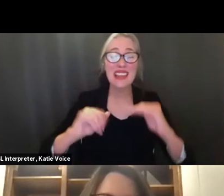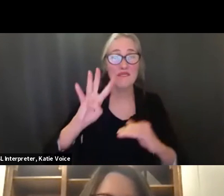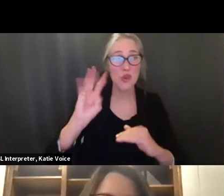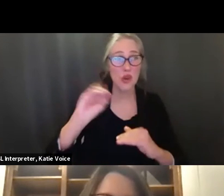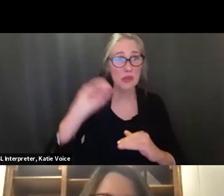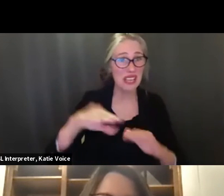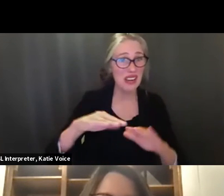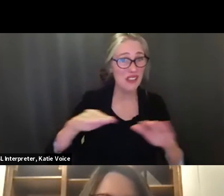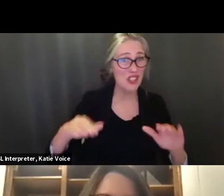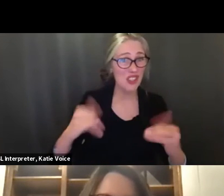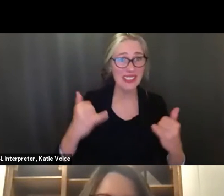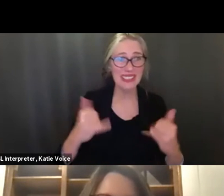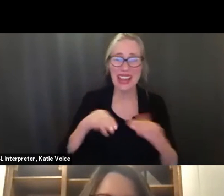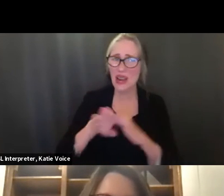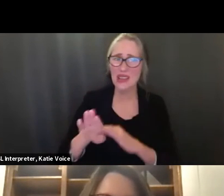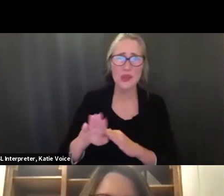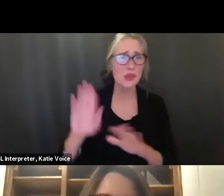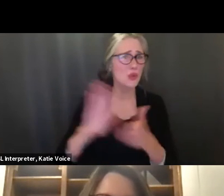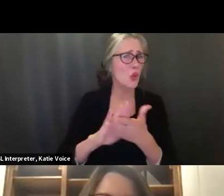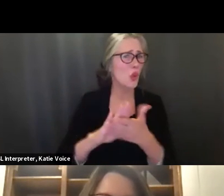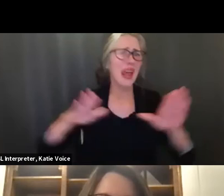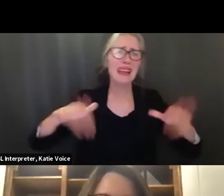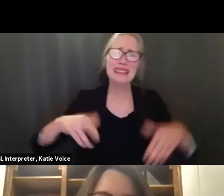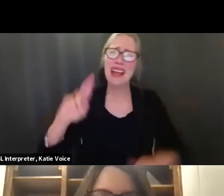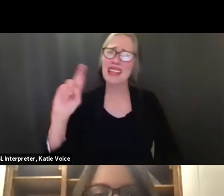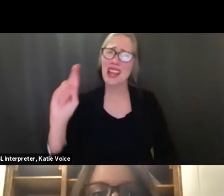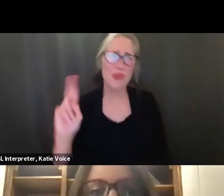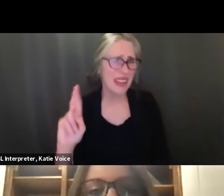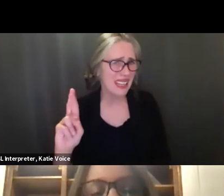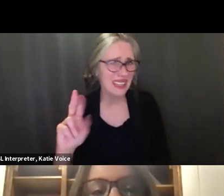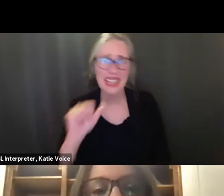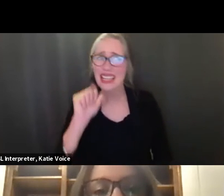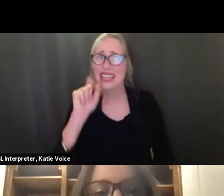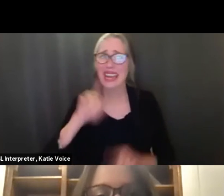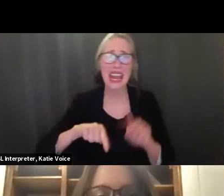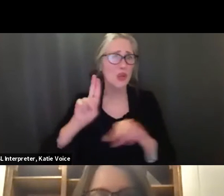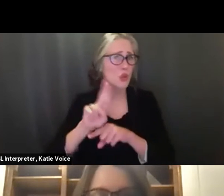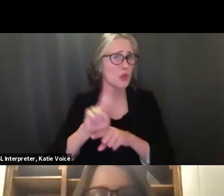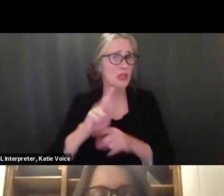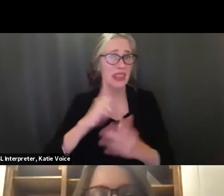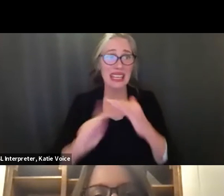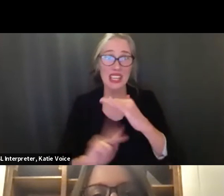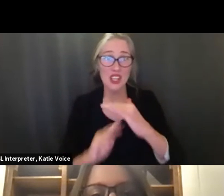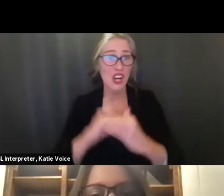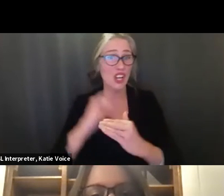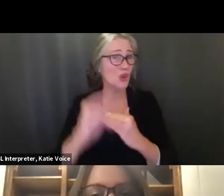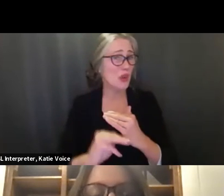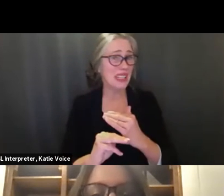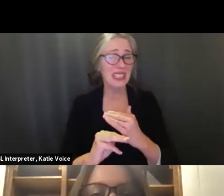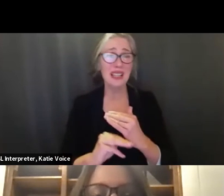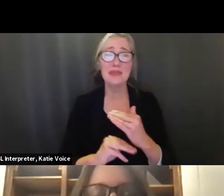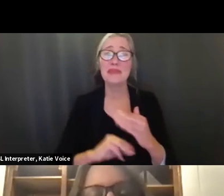del 40% de los niños que entran preparados a la escuela.